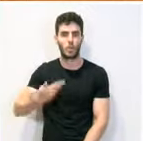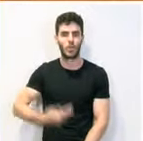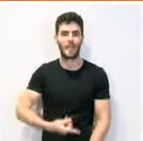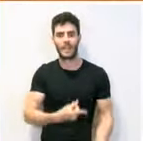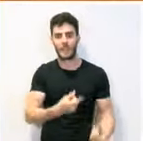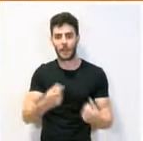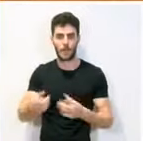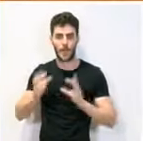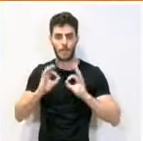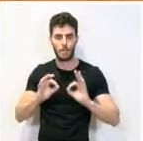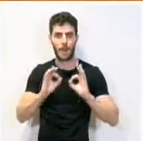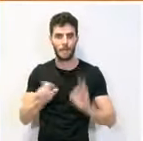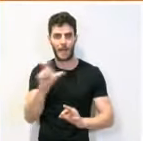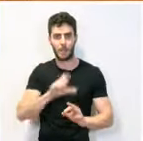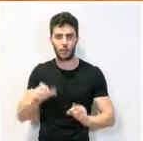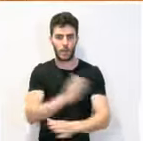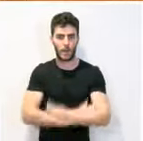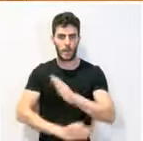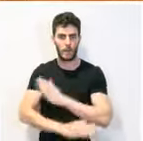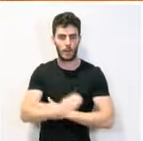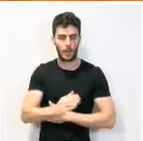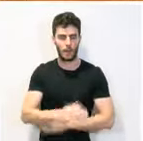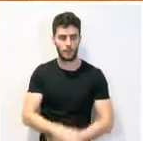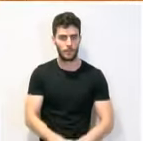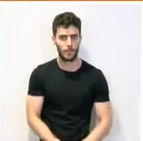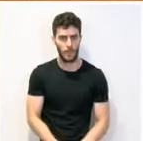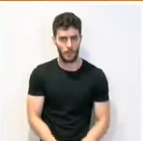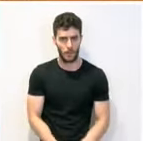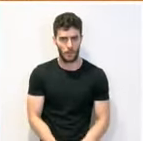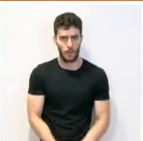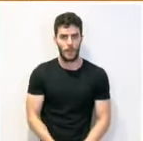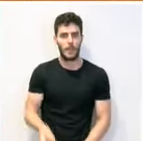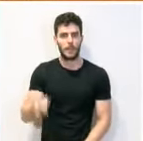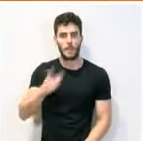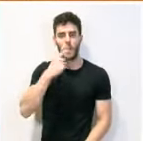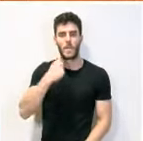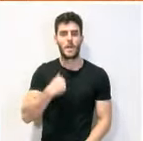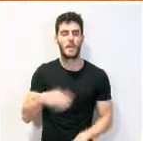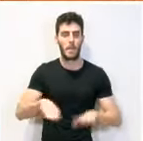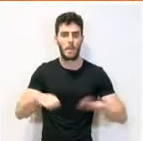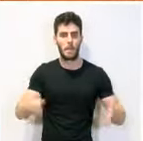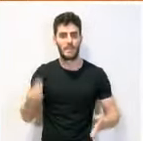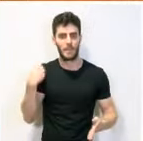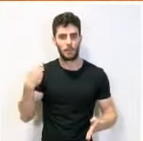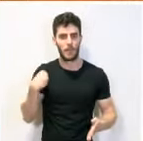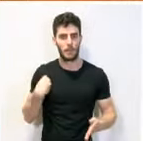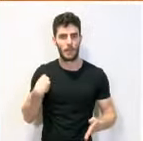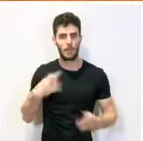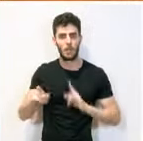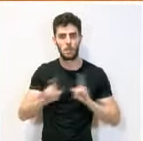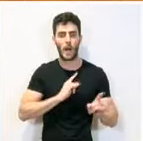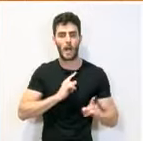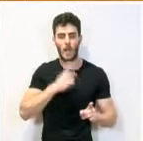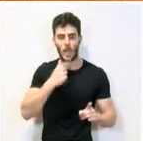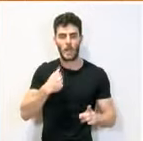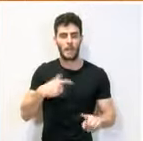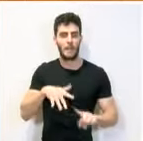específicas de las personas con discapacidad. Me llamaban también en una de esas mesas y me contaban el caso